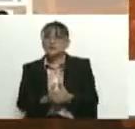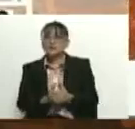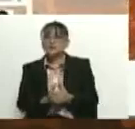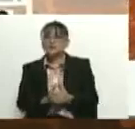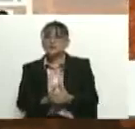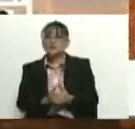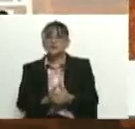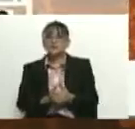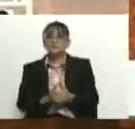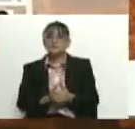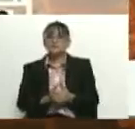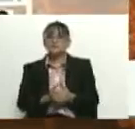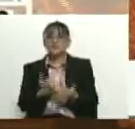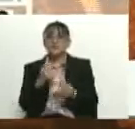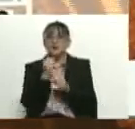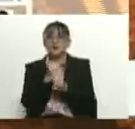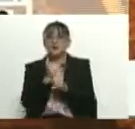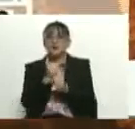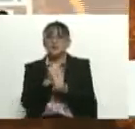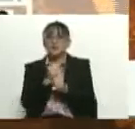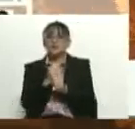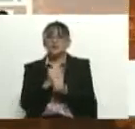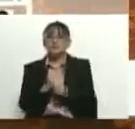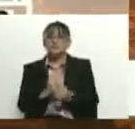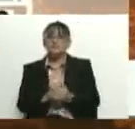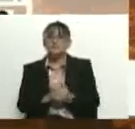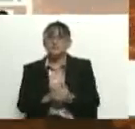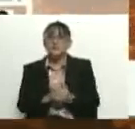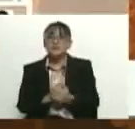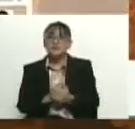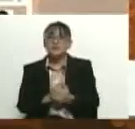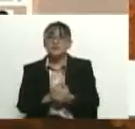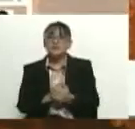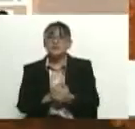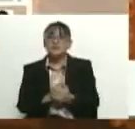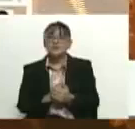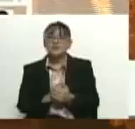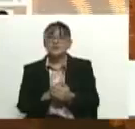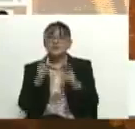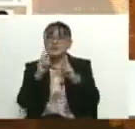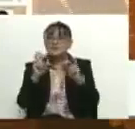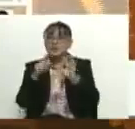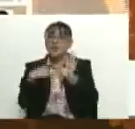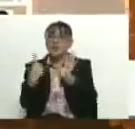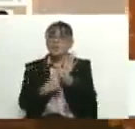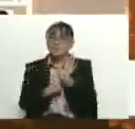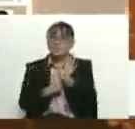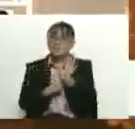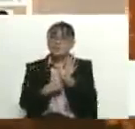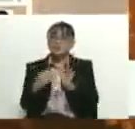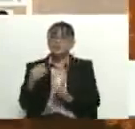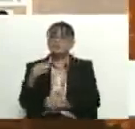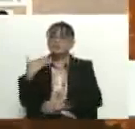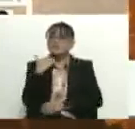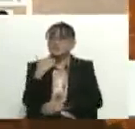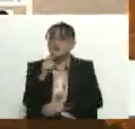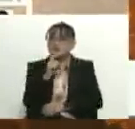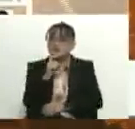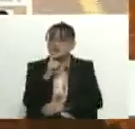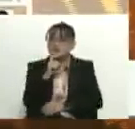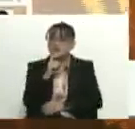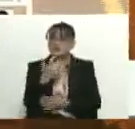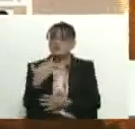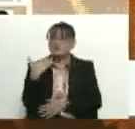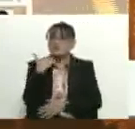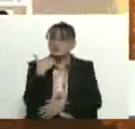atendiendola en distintas jornada es decir primero tiene una revisión total del territorio que se afectó bueno las